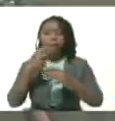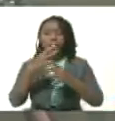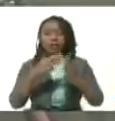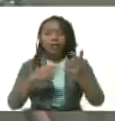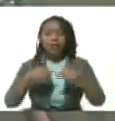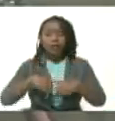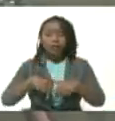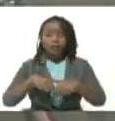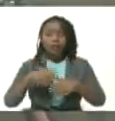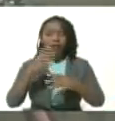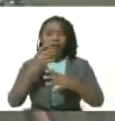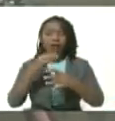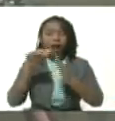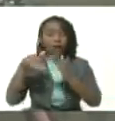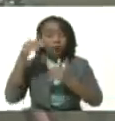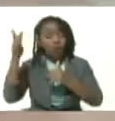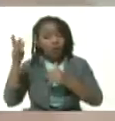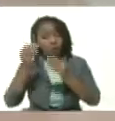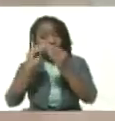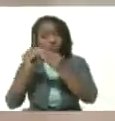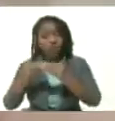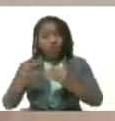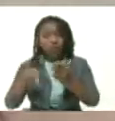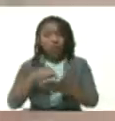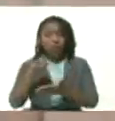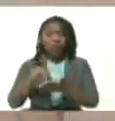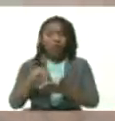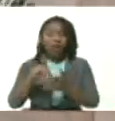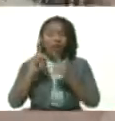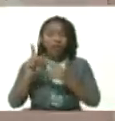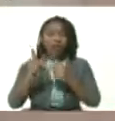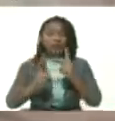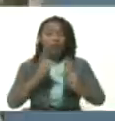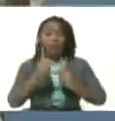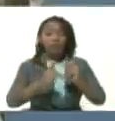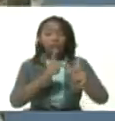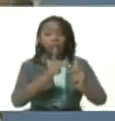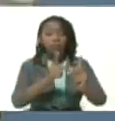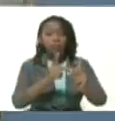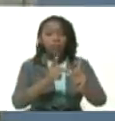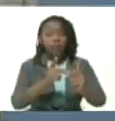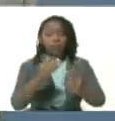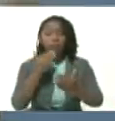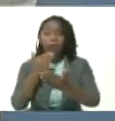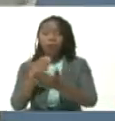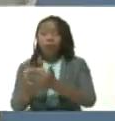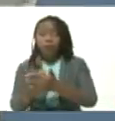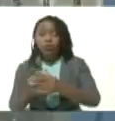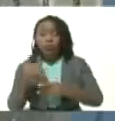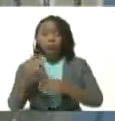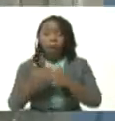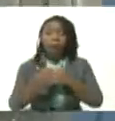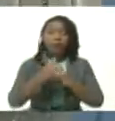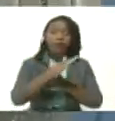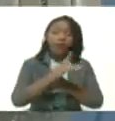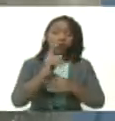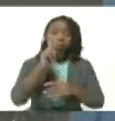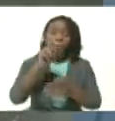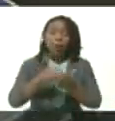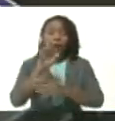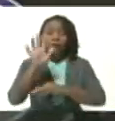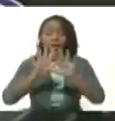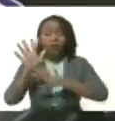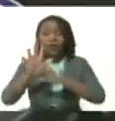fabricaban en el exterior para fabricarlos nacionalmente. Ese proceso nos permitió pasar de que en 2015 teníamos